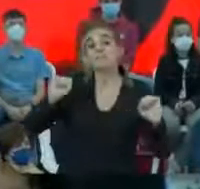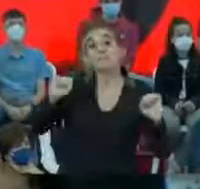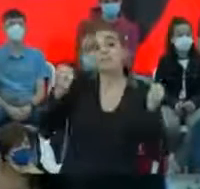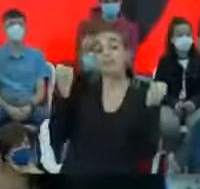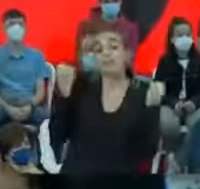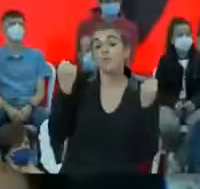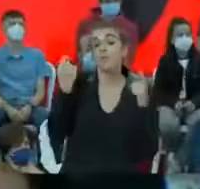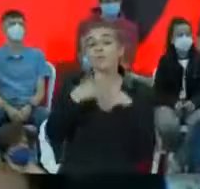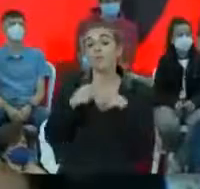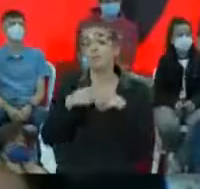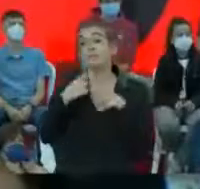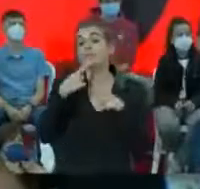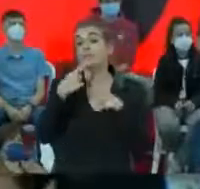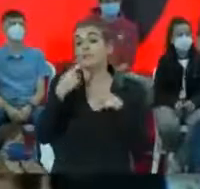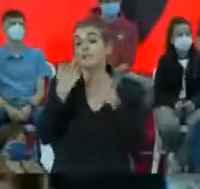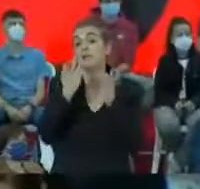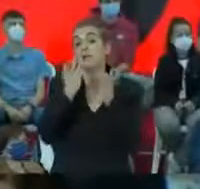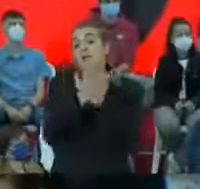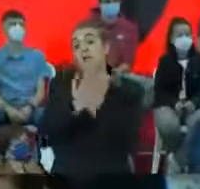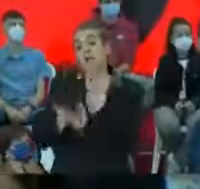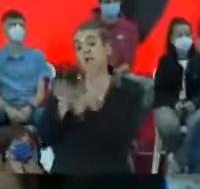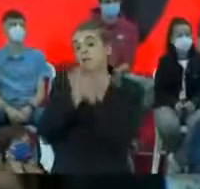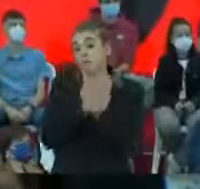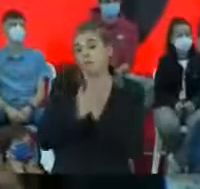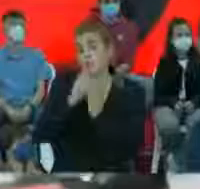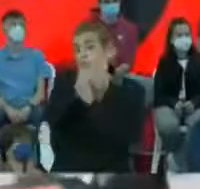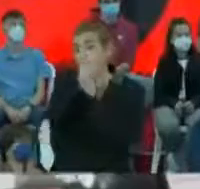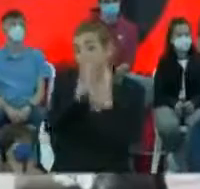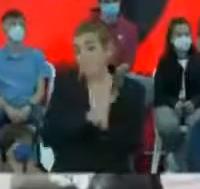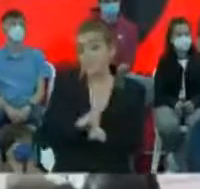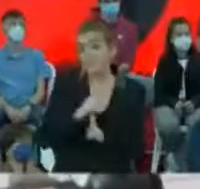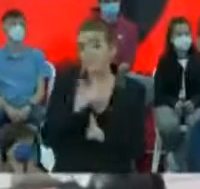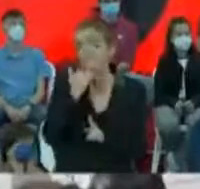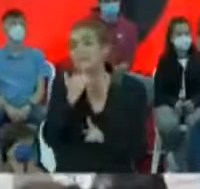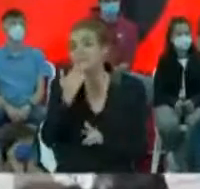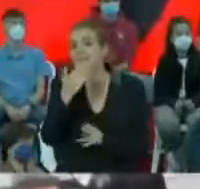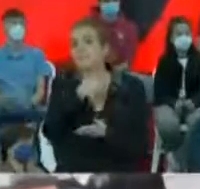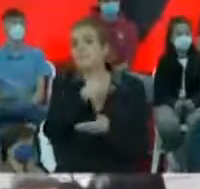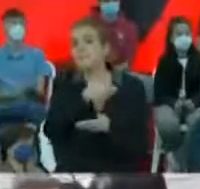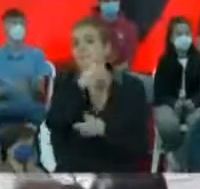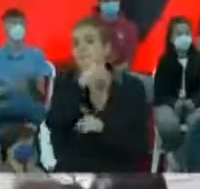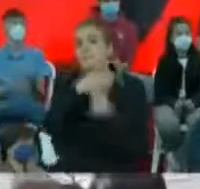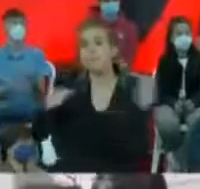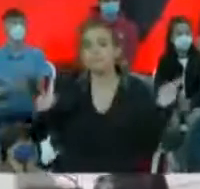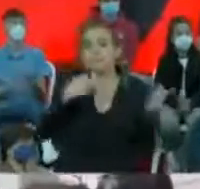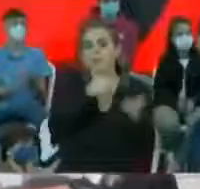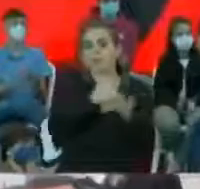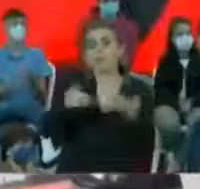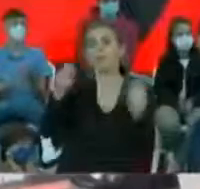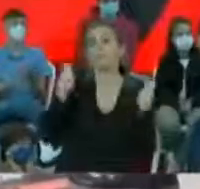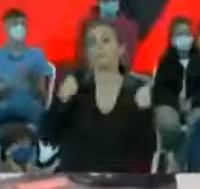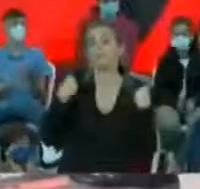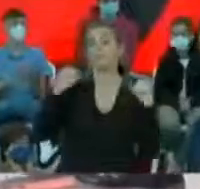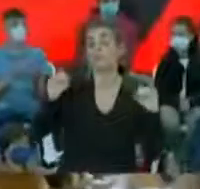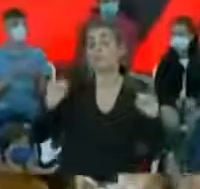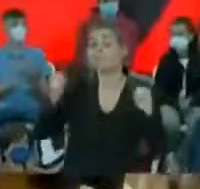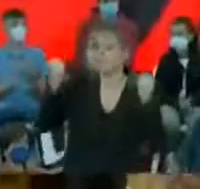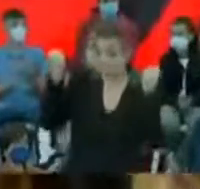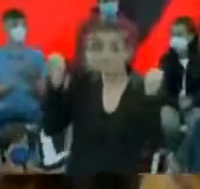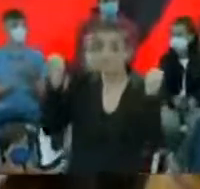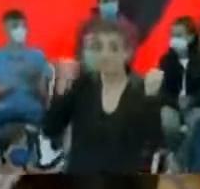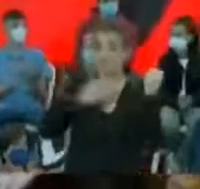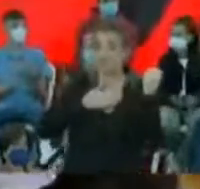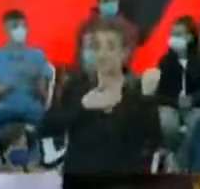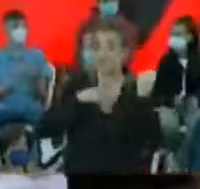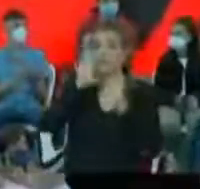dicen distintos estudios internacionales, casi 500.000 de vidas en nuestro país. Casi 500.000 de vidas en nuestro país.